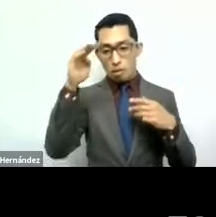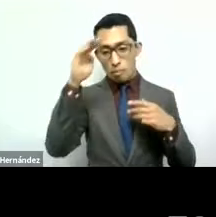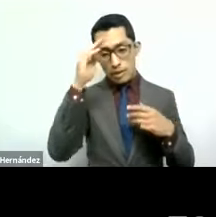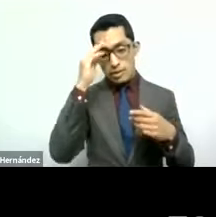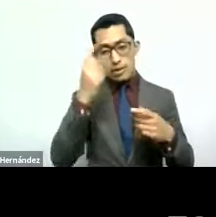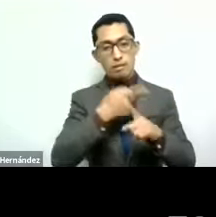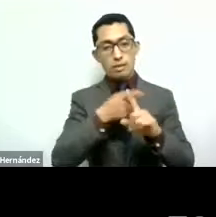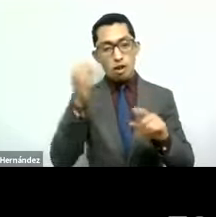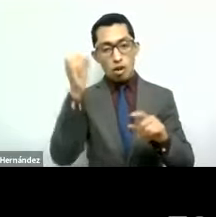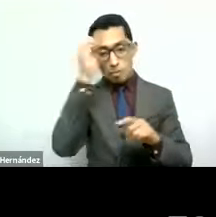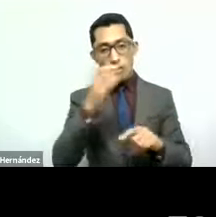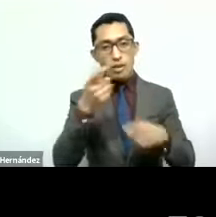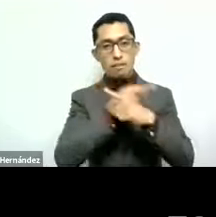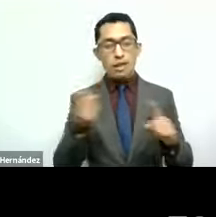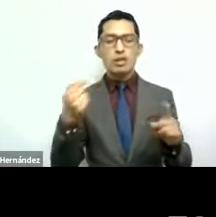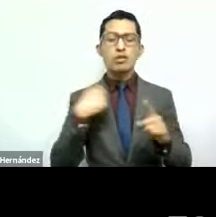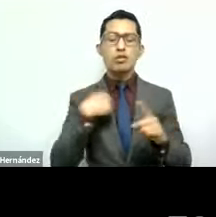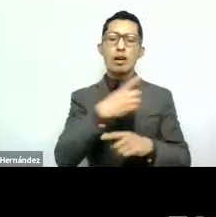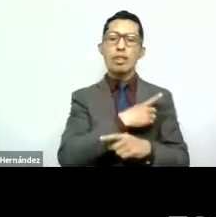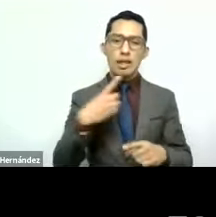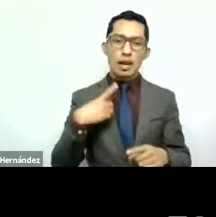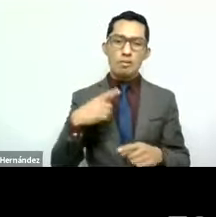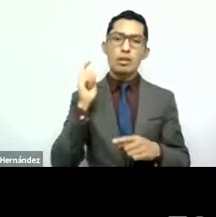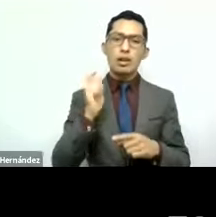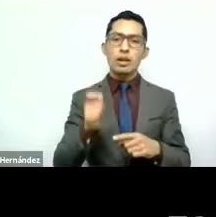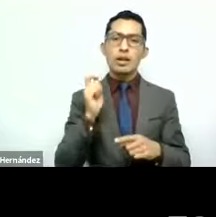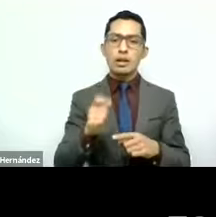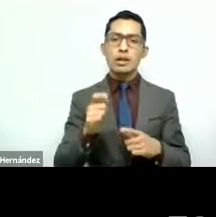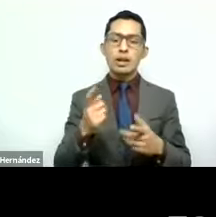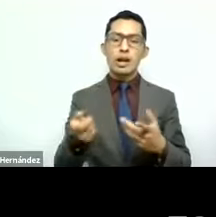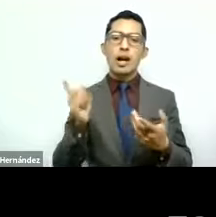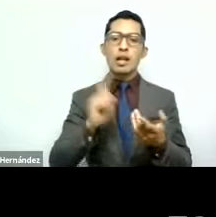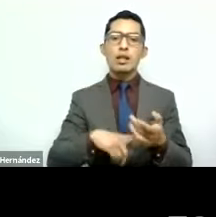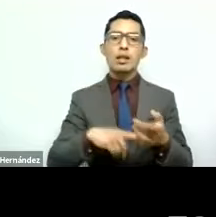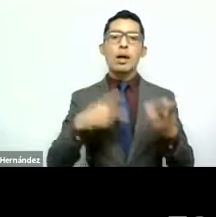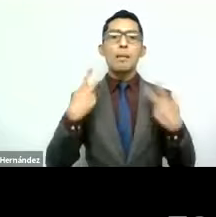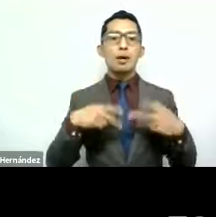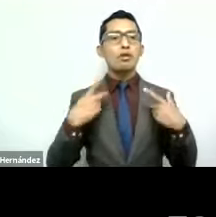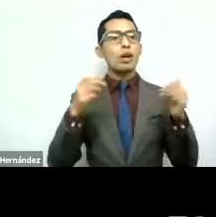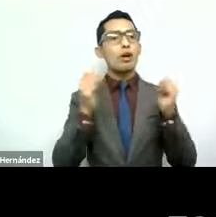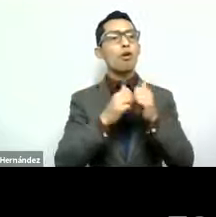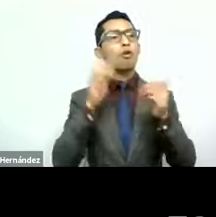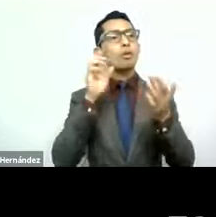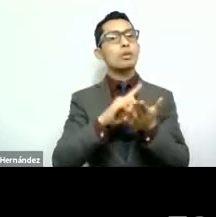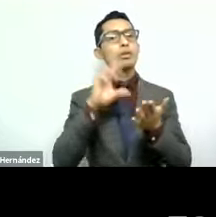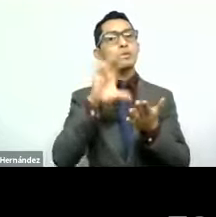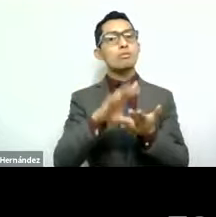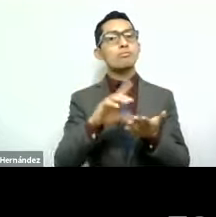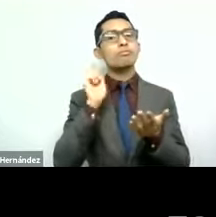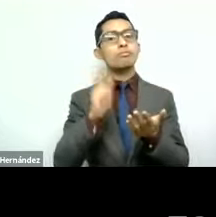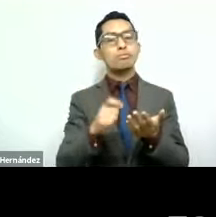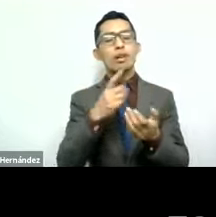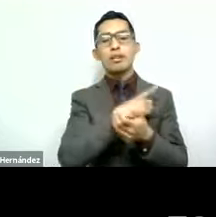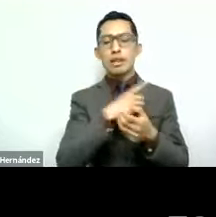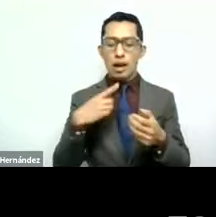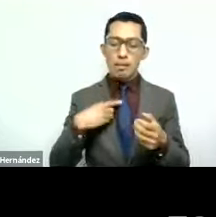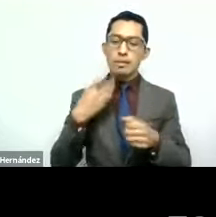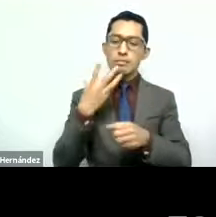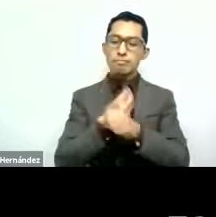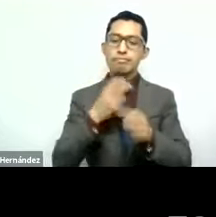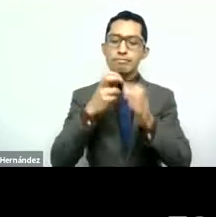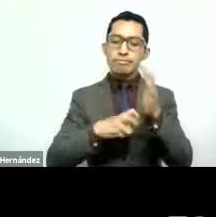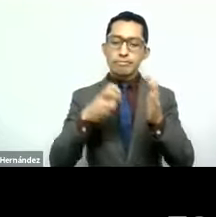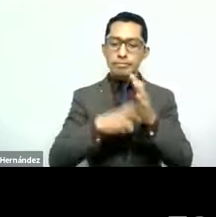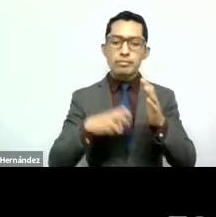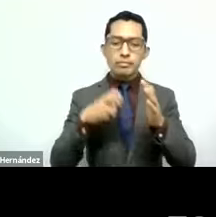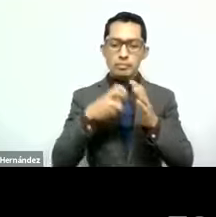necesario para, dice la doctrina en materia de personas con discapacidad, que se hacen ajustes razonables. A mí me